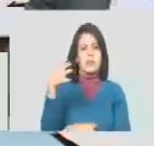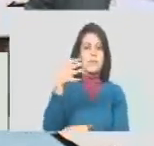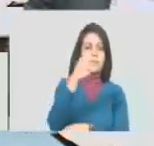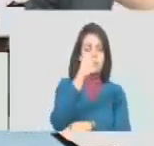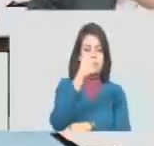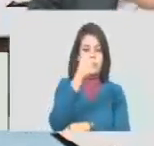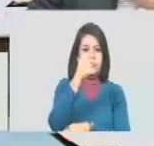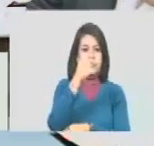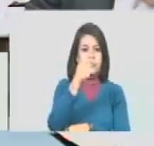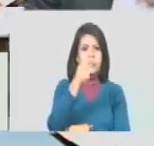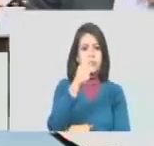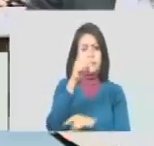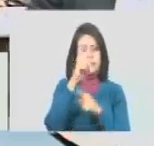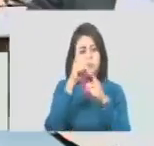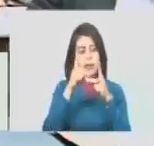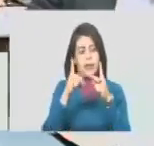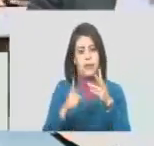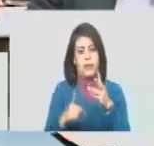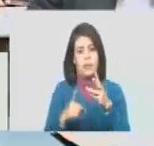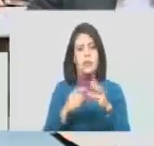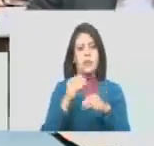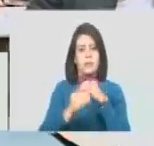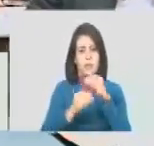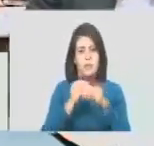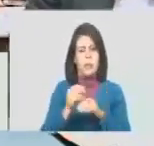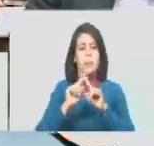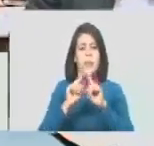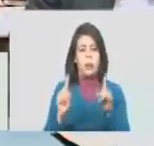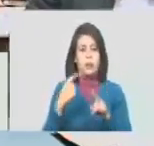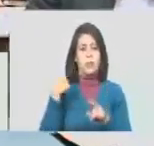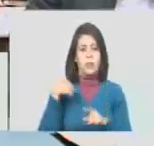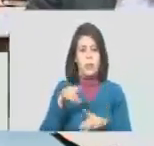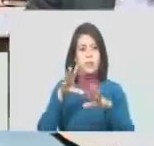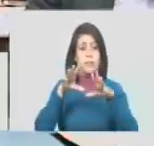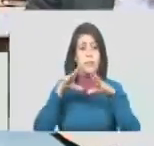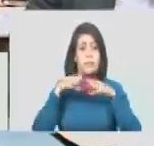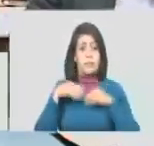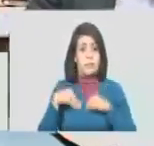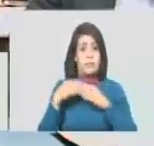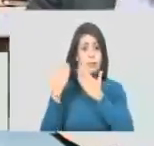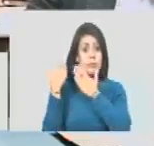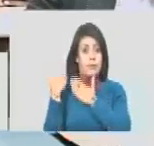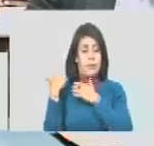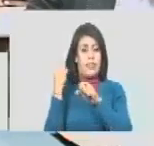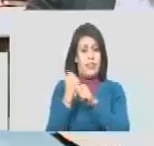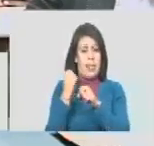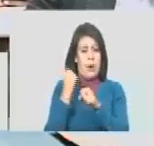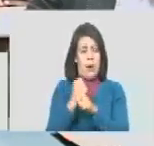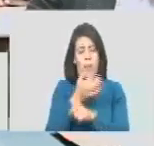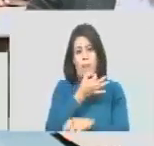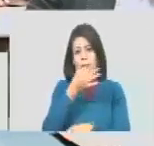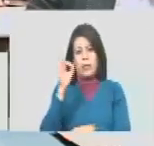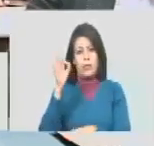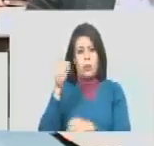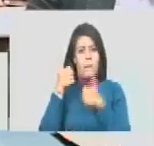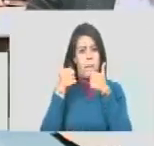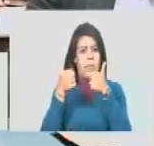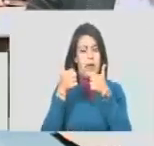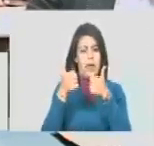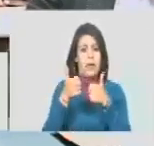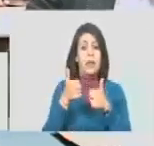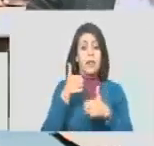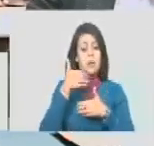logrado. Los detalles, ha sido en detalles, pero yo tengo que asumir que han trabajado excelentemente bien y